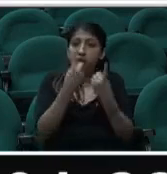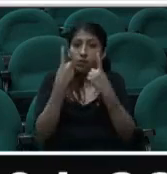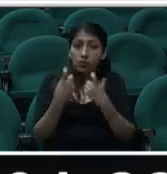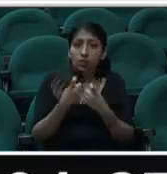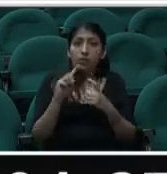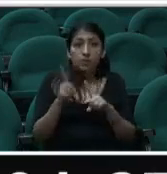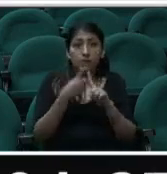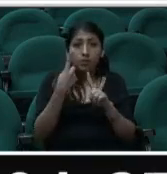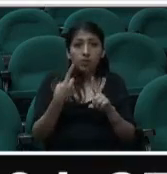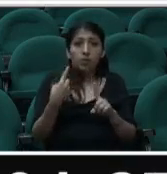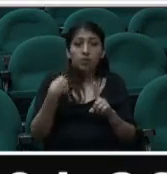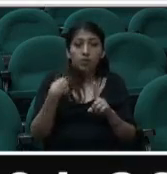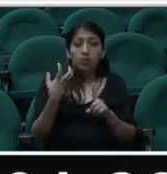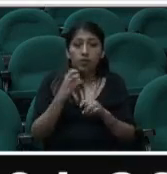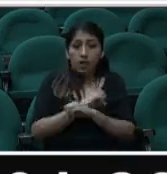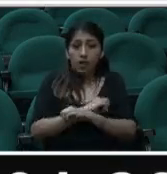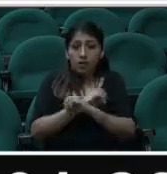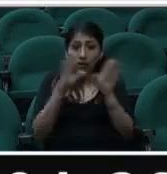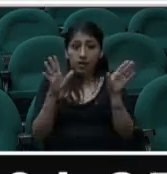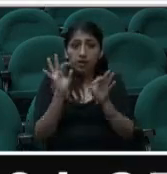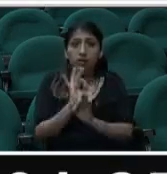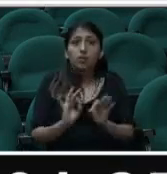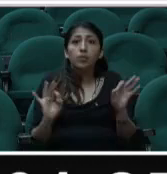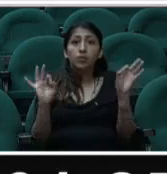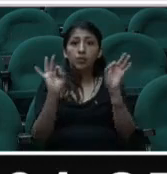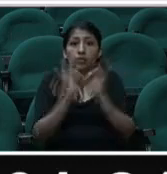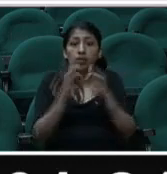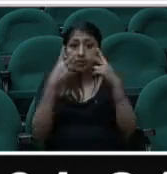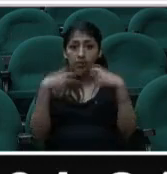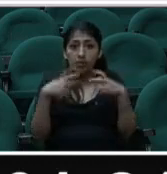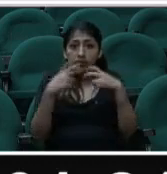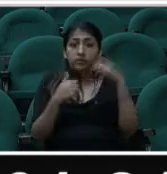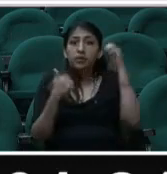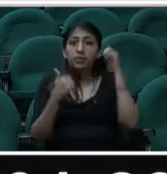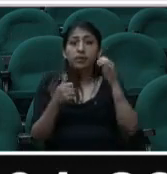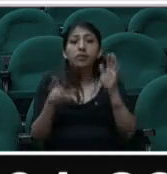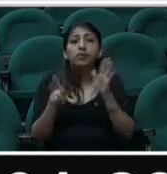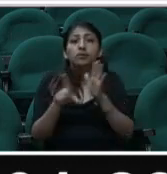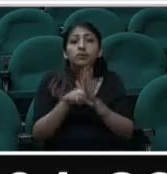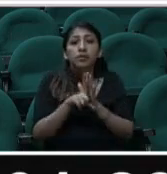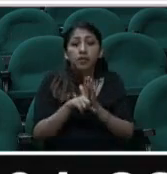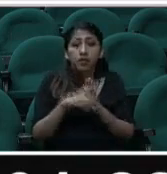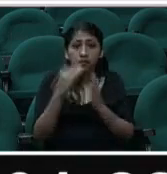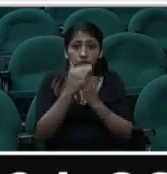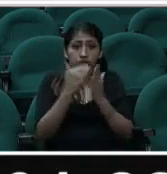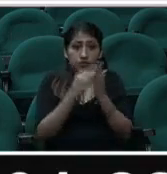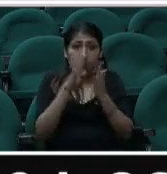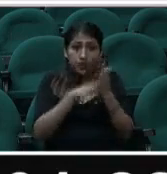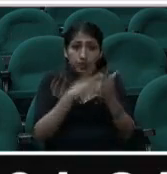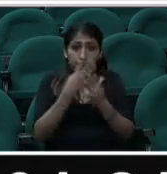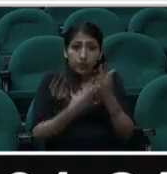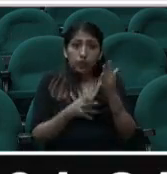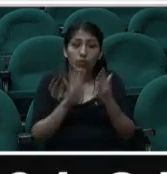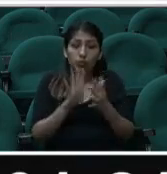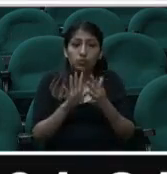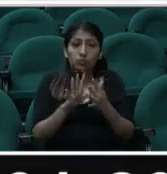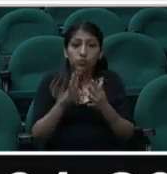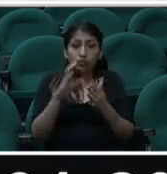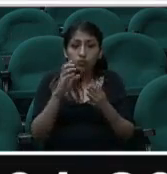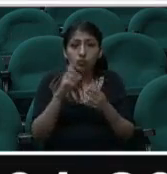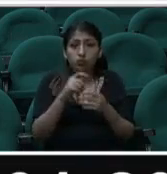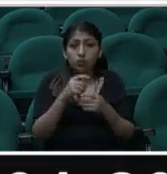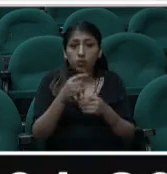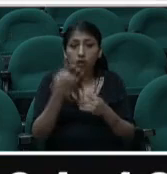en primer lugar yo debo hacer una aclaración es importante que se revise bien la ley como está planteada en la tabla de consumo